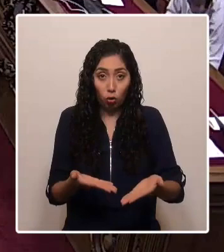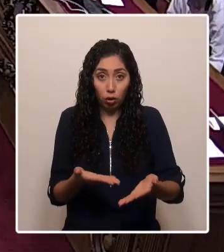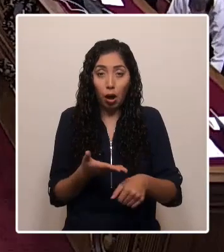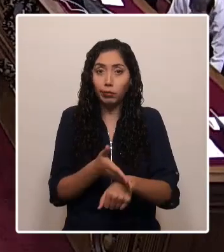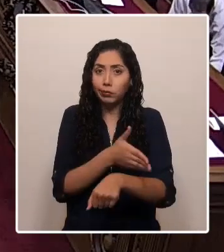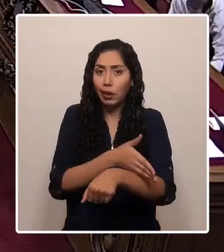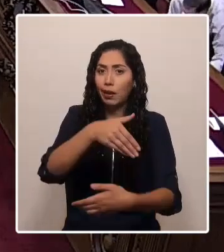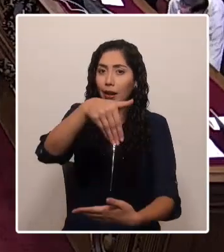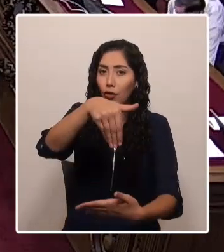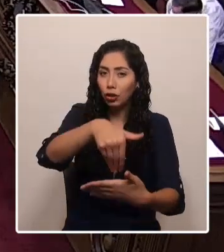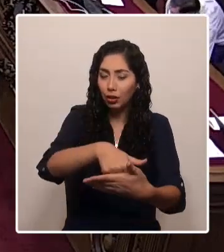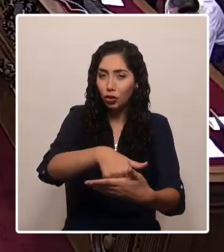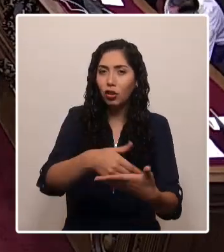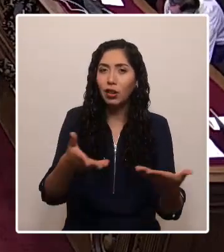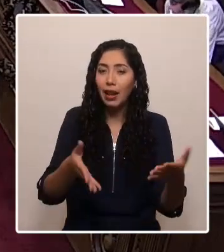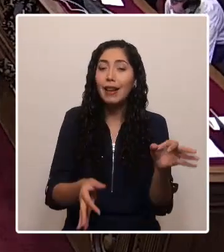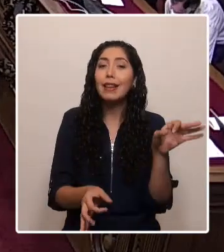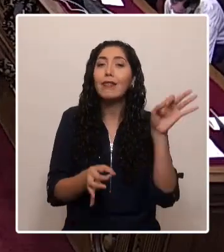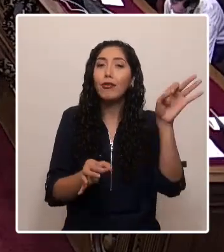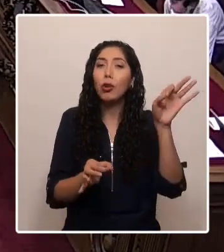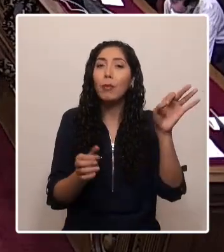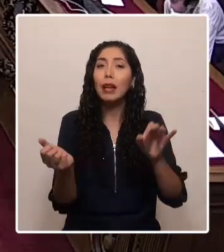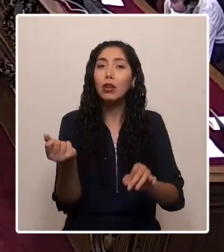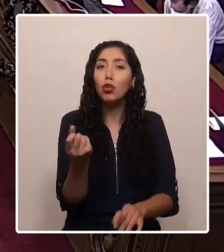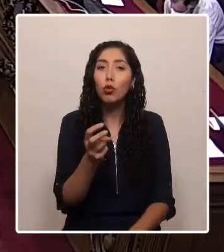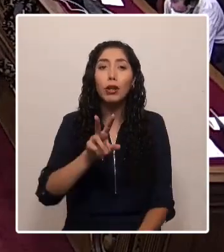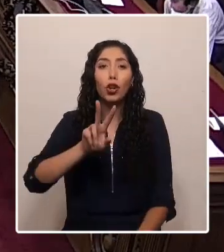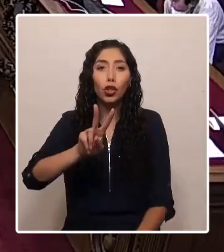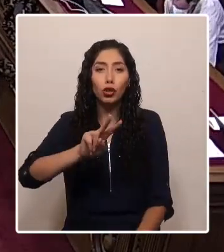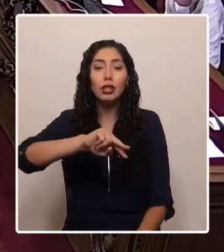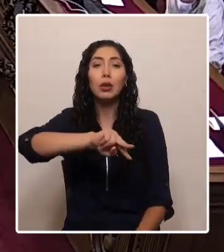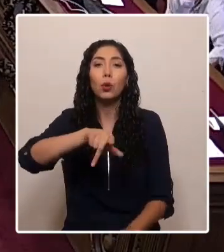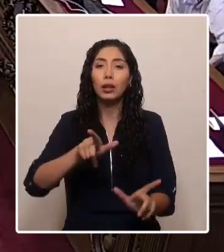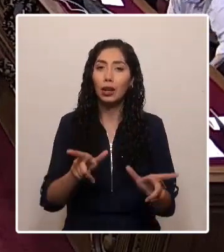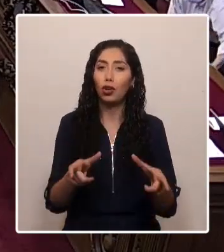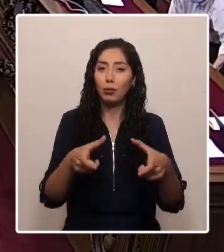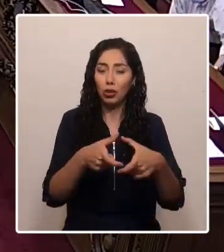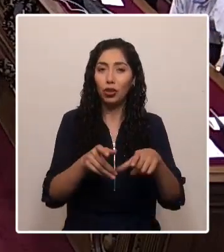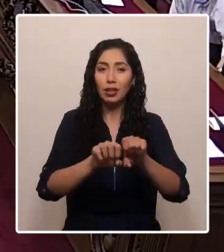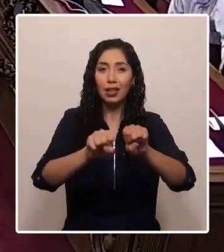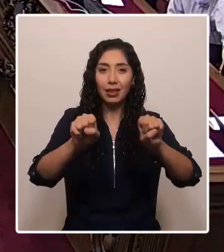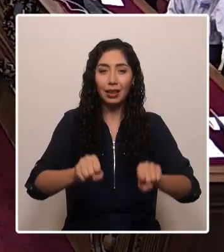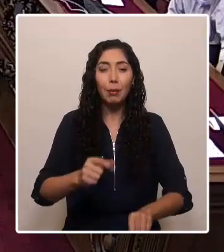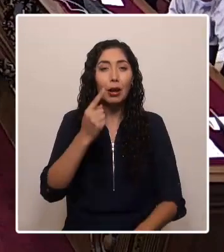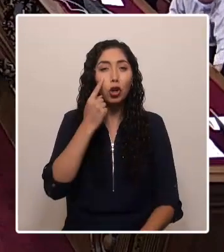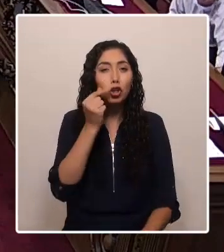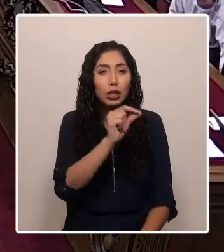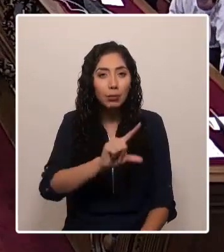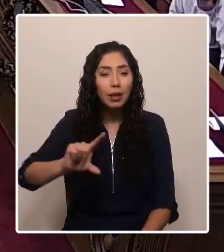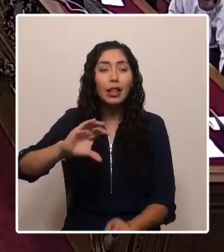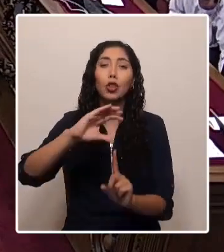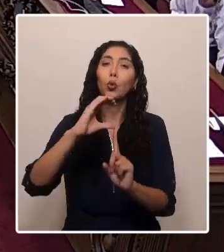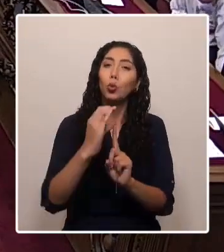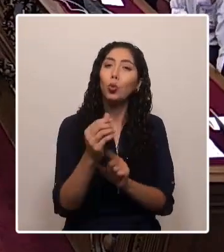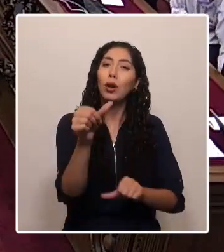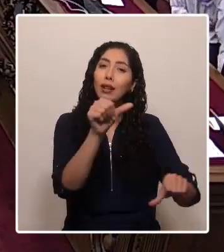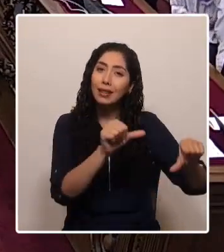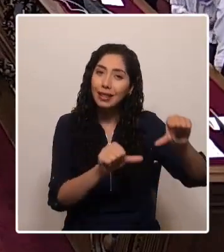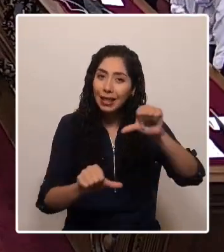pleno el informe número 2 de nuestra Comisión de Sistemas de Conocimientos, Culturas,